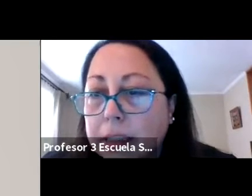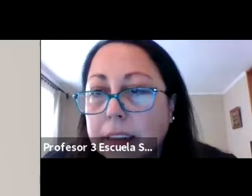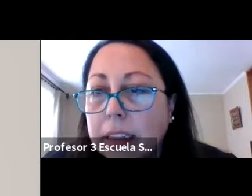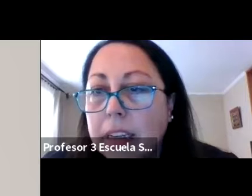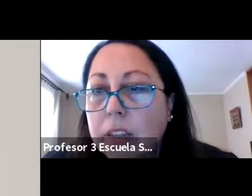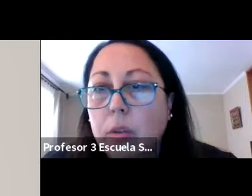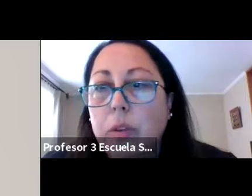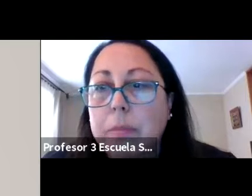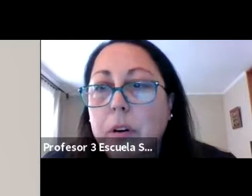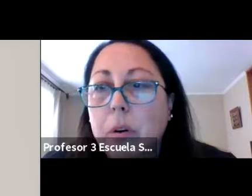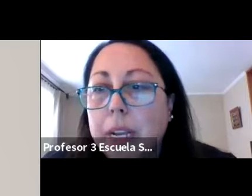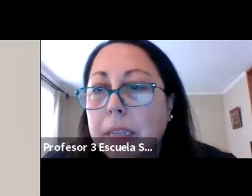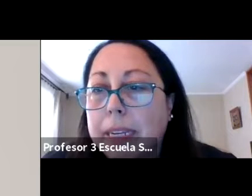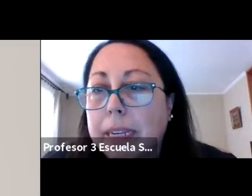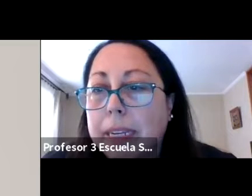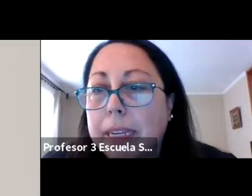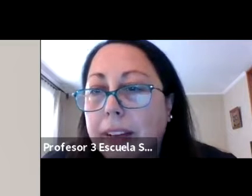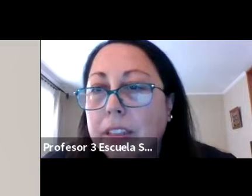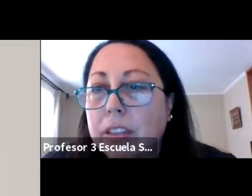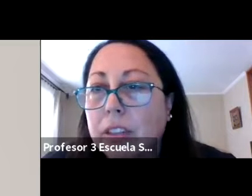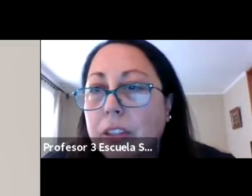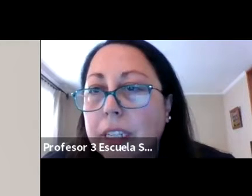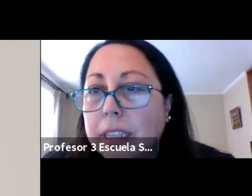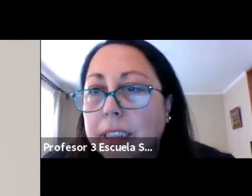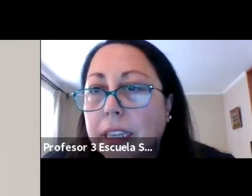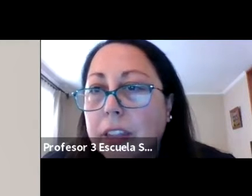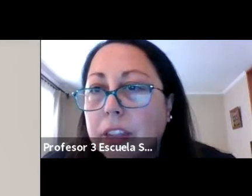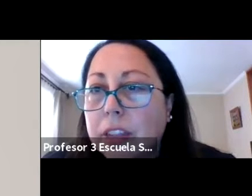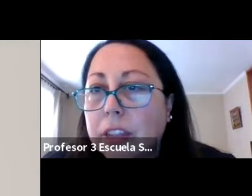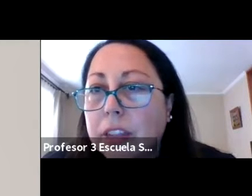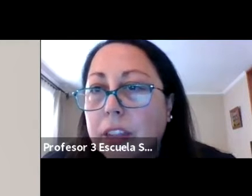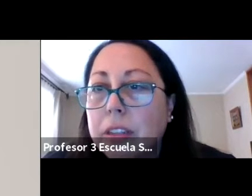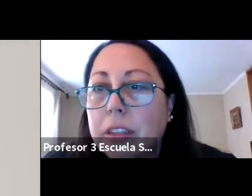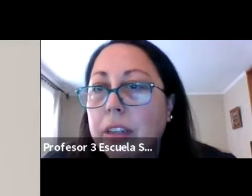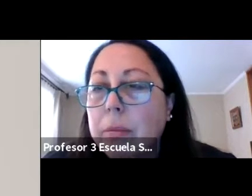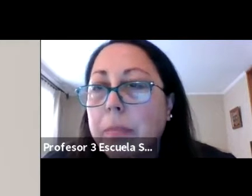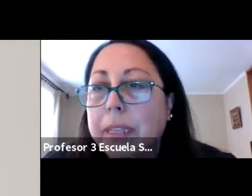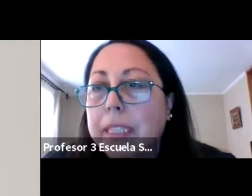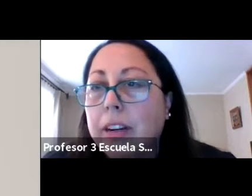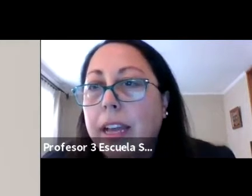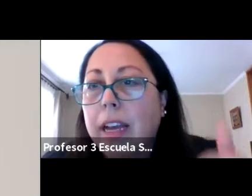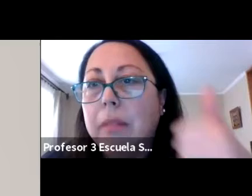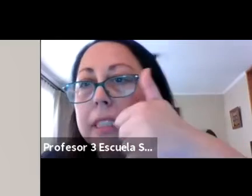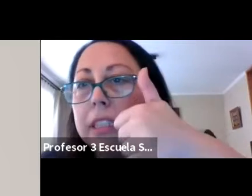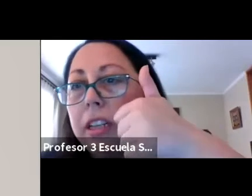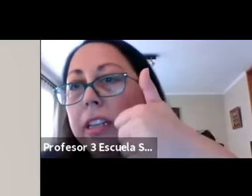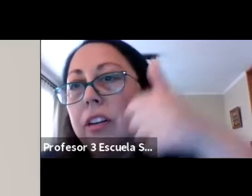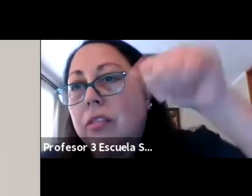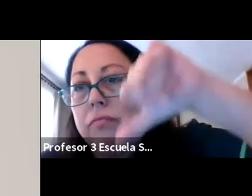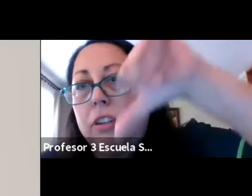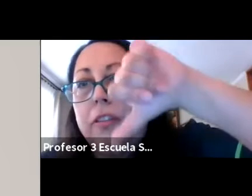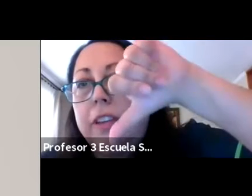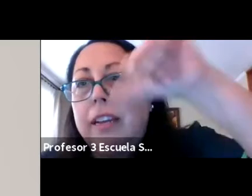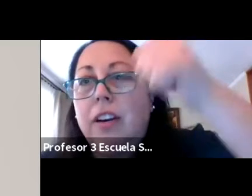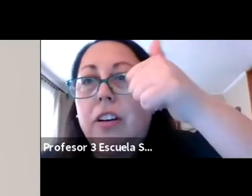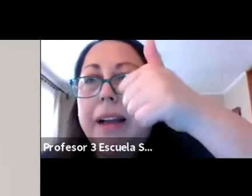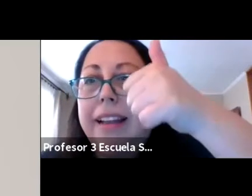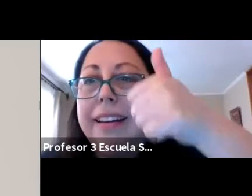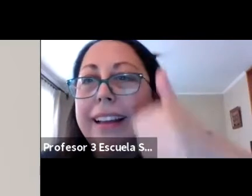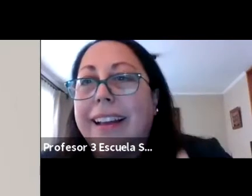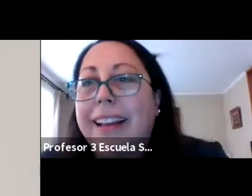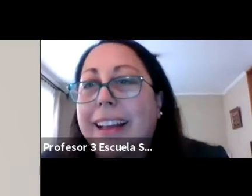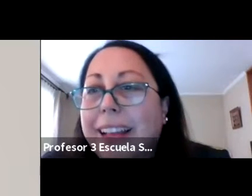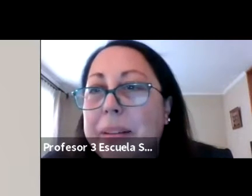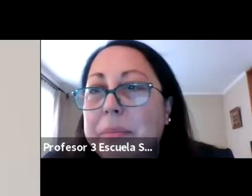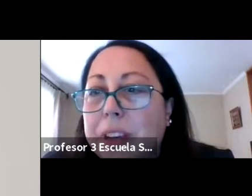vacaciones? Tuvimos una semanita de vacaciones, ¿cierto? ¿Cómo lo pasaron? Hagan así con el dedo. O